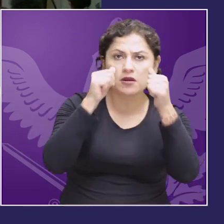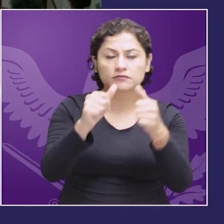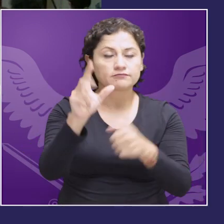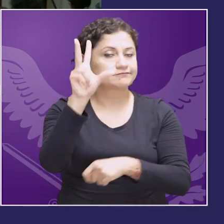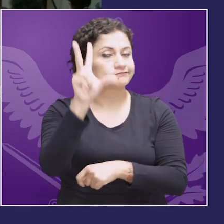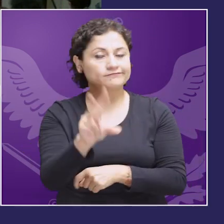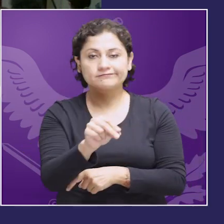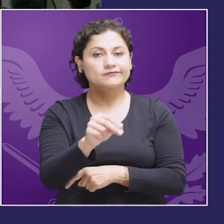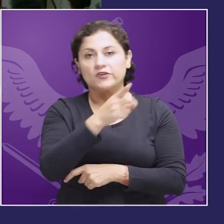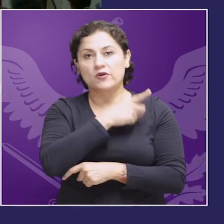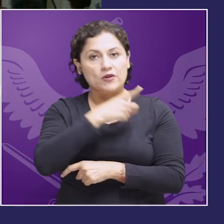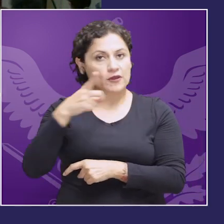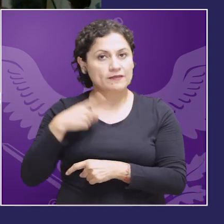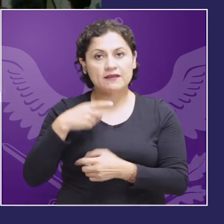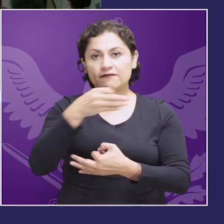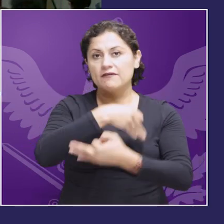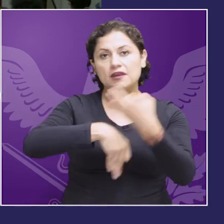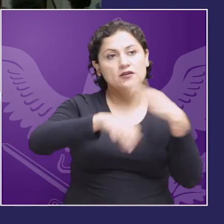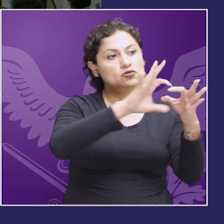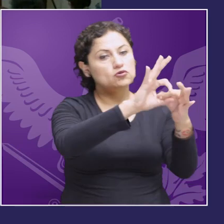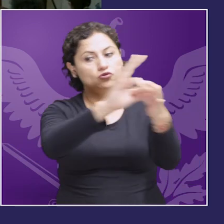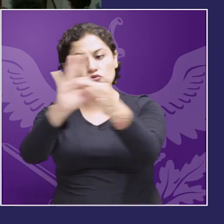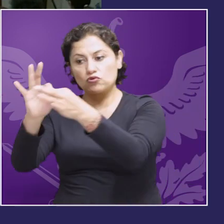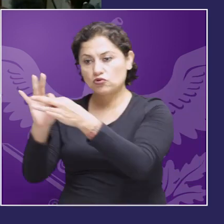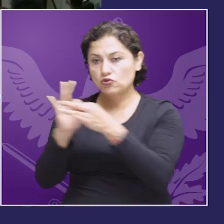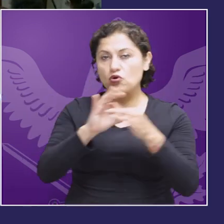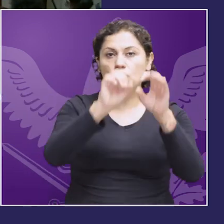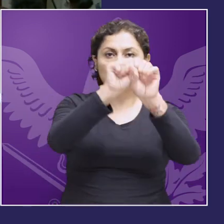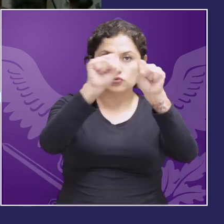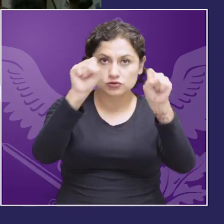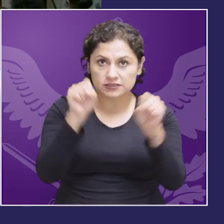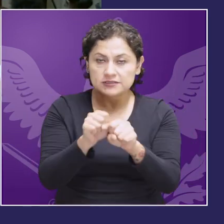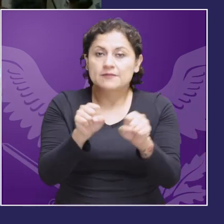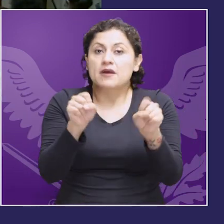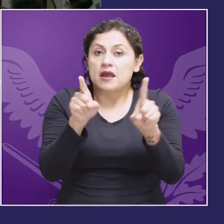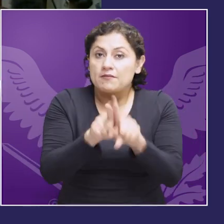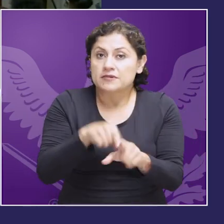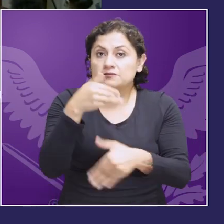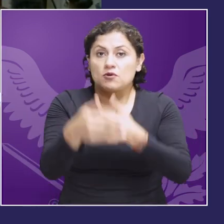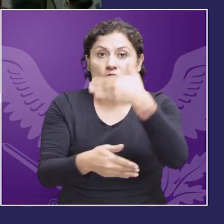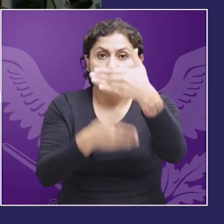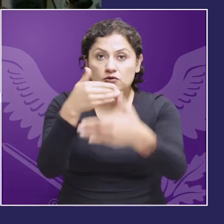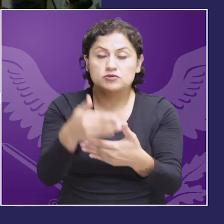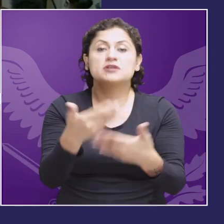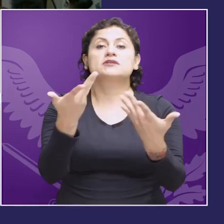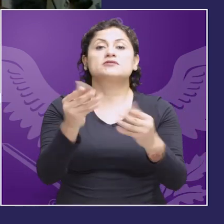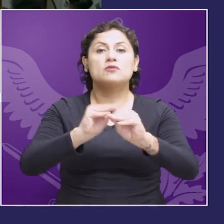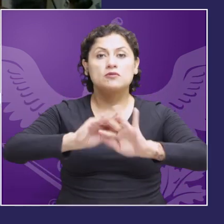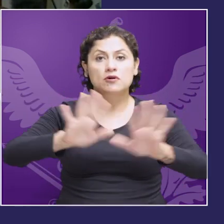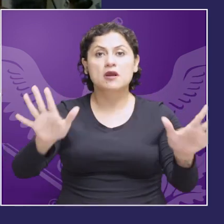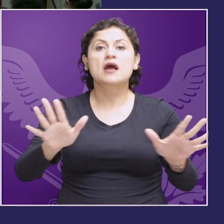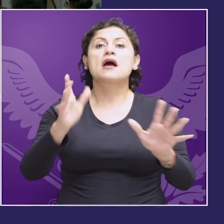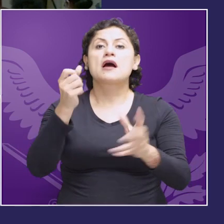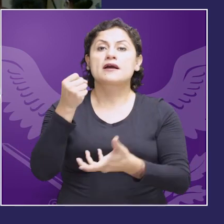de gestión de recursos económicos, de recursos humanos, de procesos diseñados para el servicio final, es decir, el abordaje de un